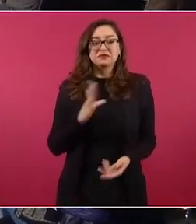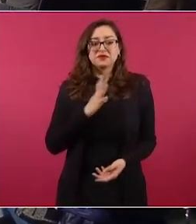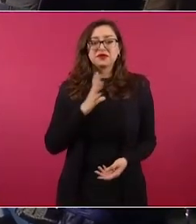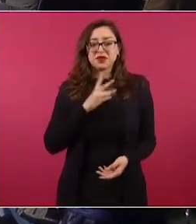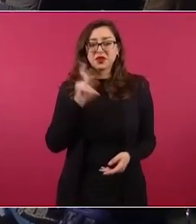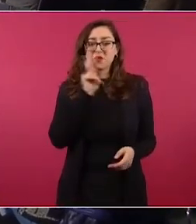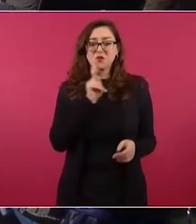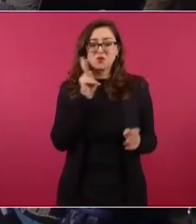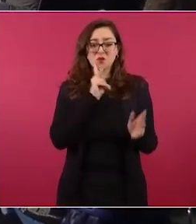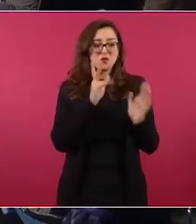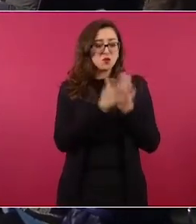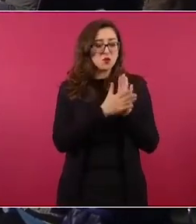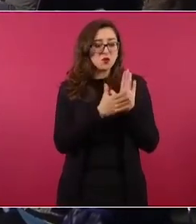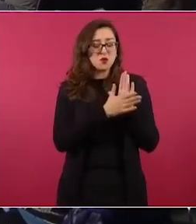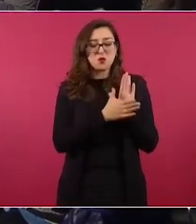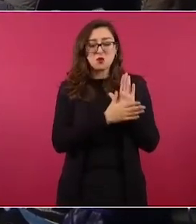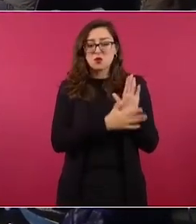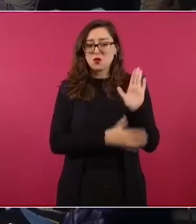todas.